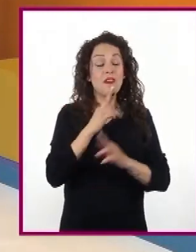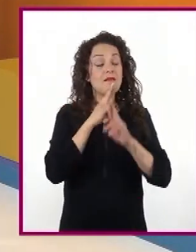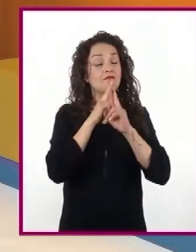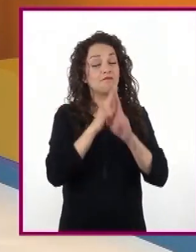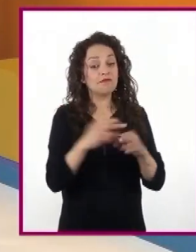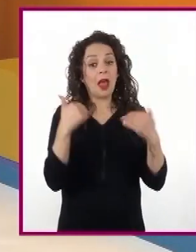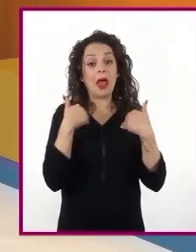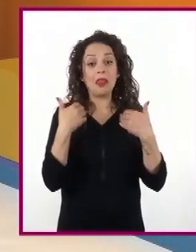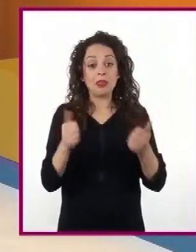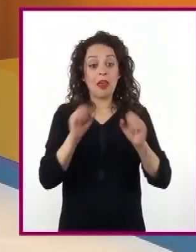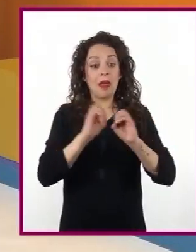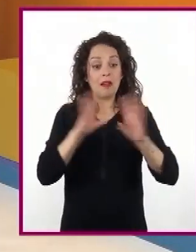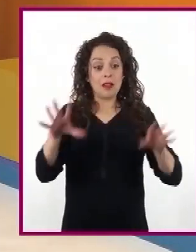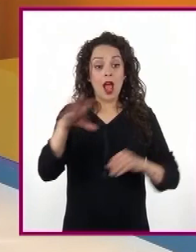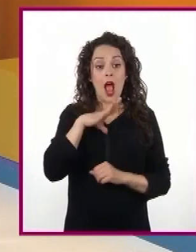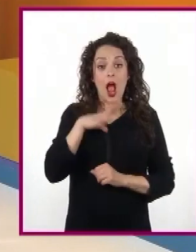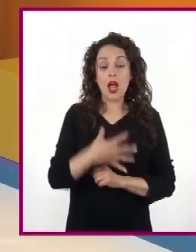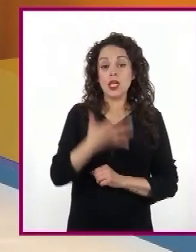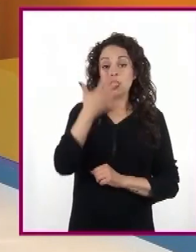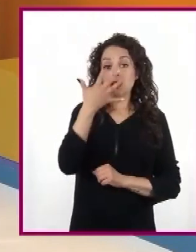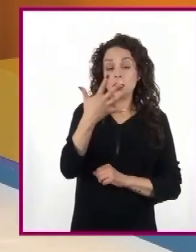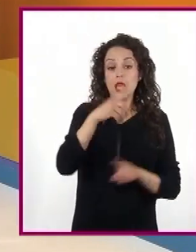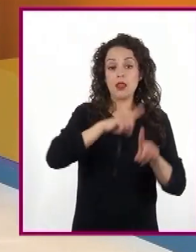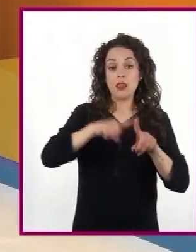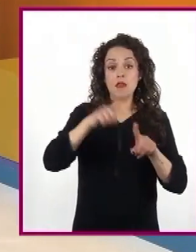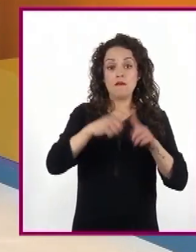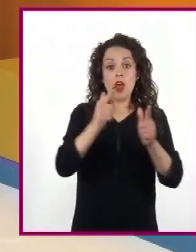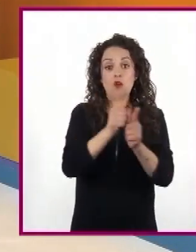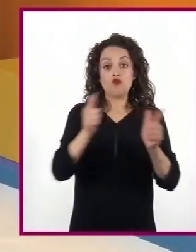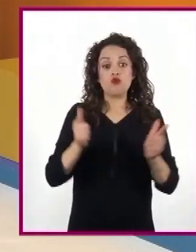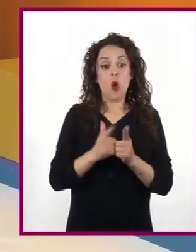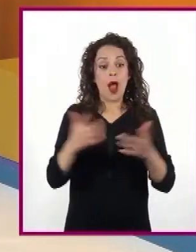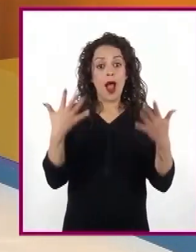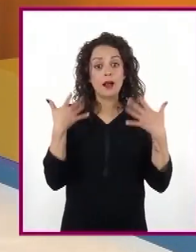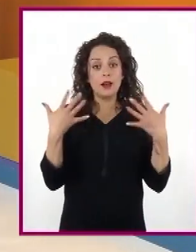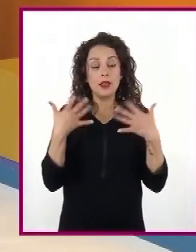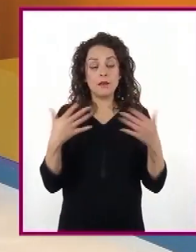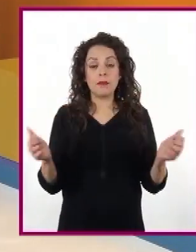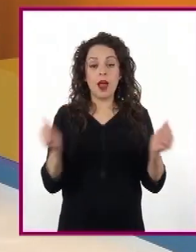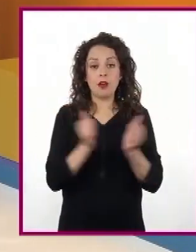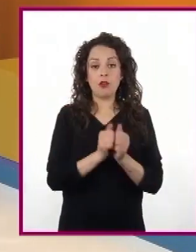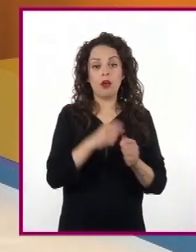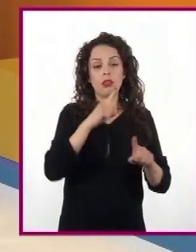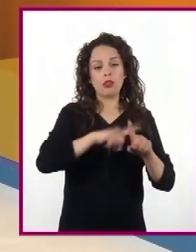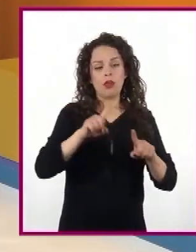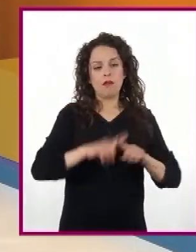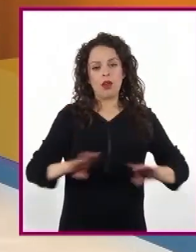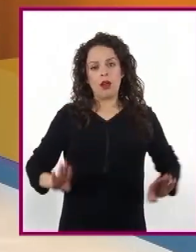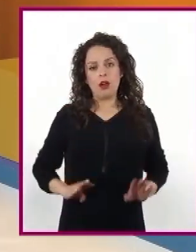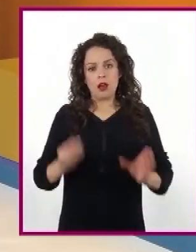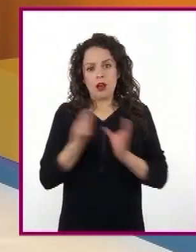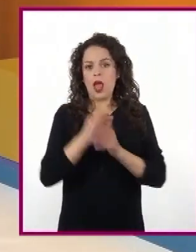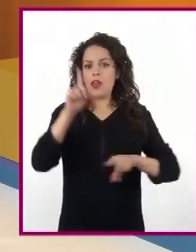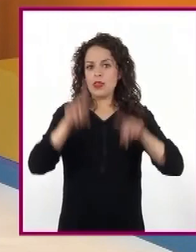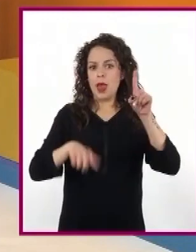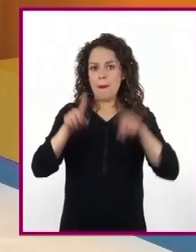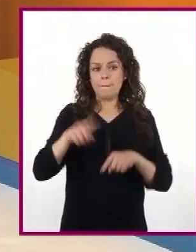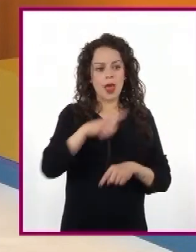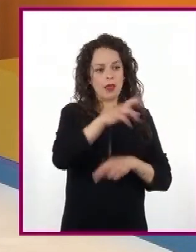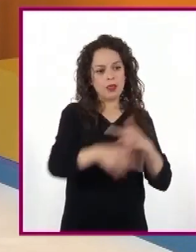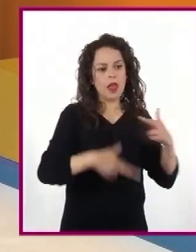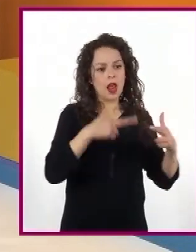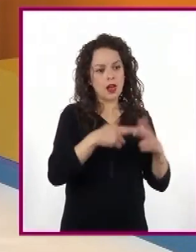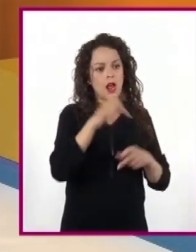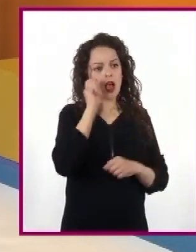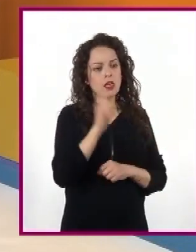muy claro que existen 5 grandes grupos de climas con variantes según su régimen de lluvias o tipo de vegetación,